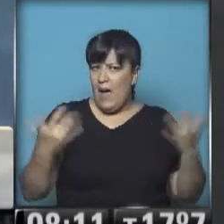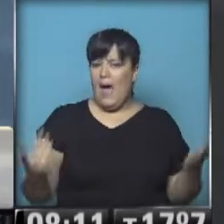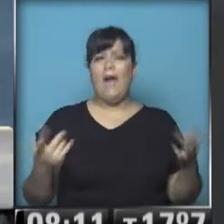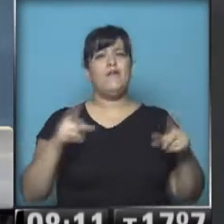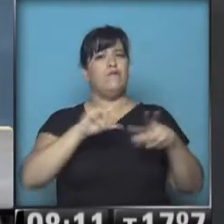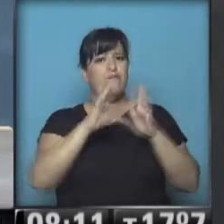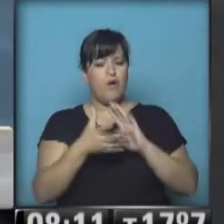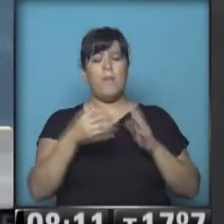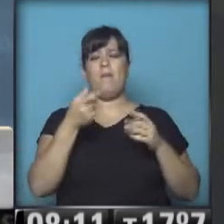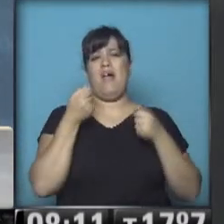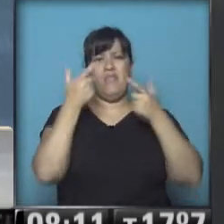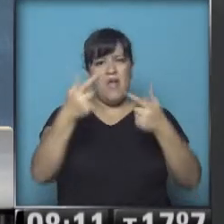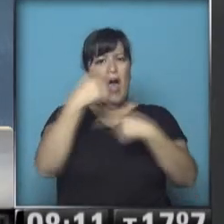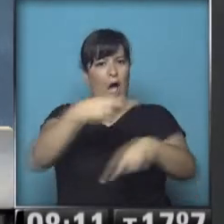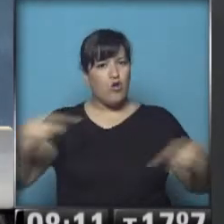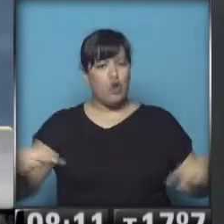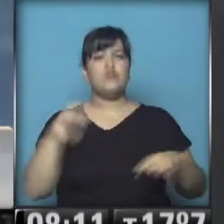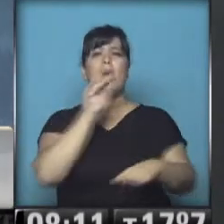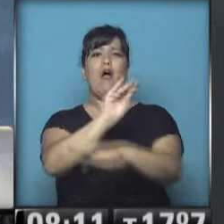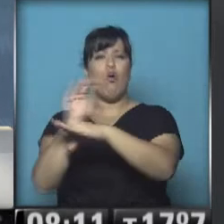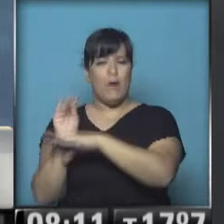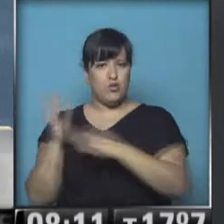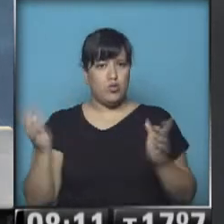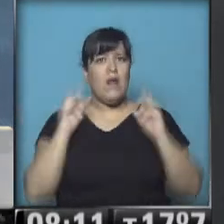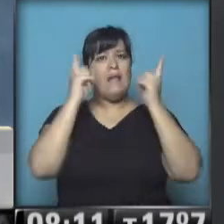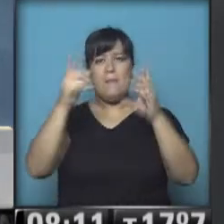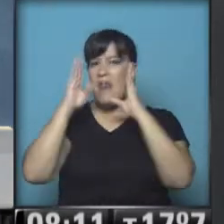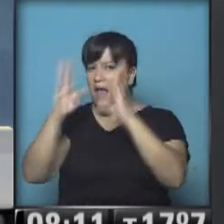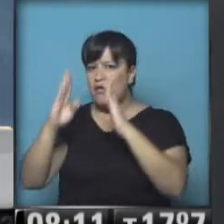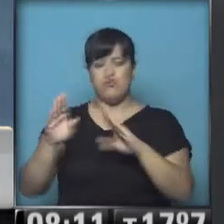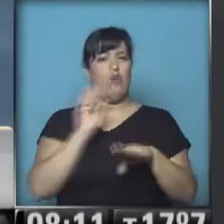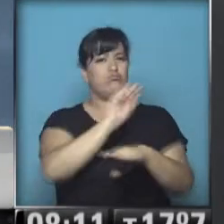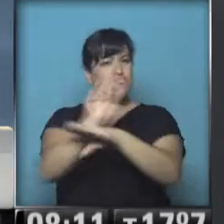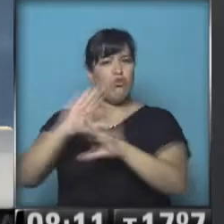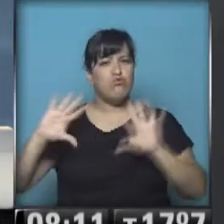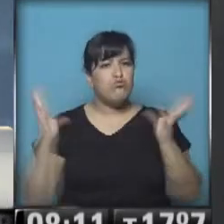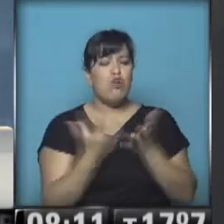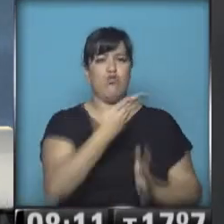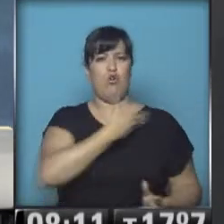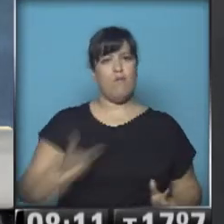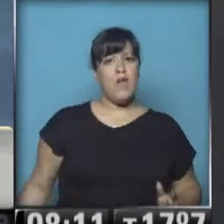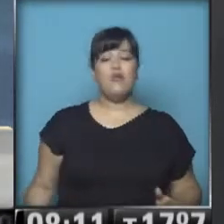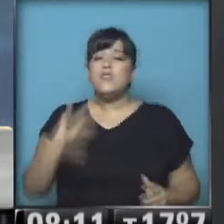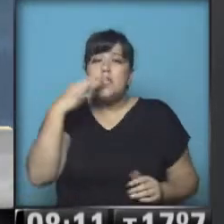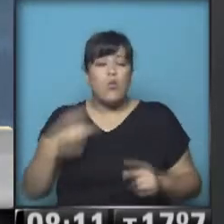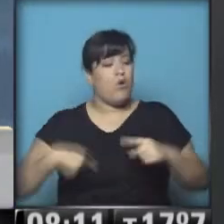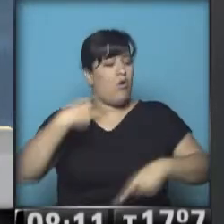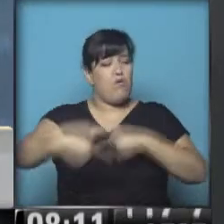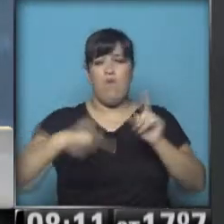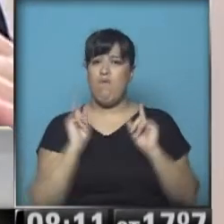impacto en asignación de recursos en los mecanismos de cobertura y en los mecanismos de atención y que eso obviamente debe sostenerse en el tiempo